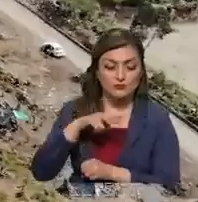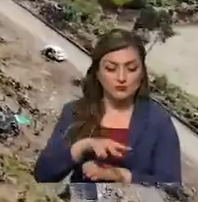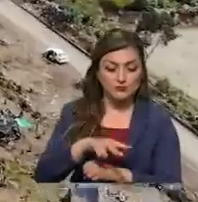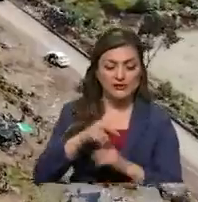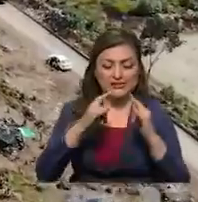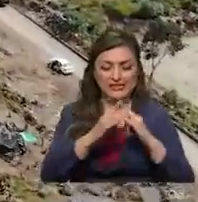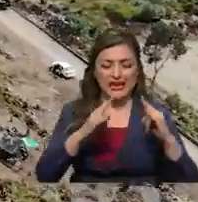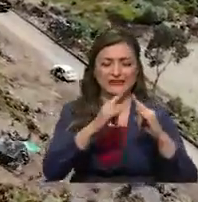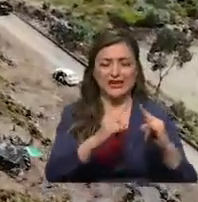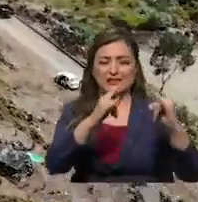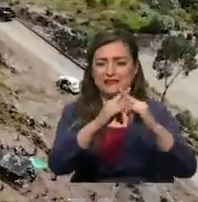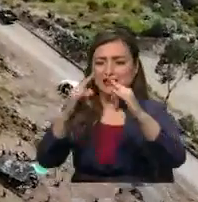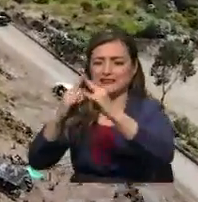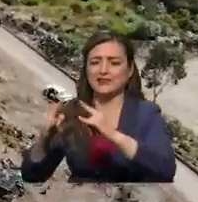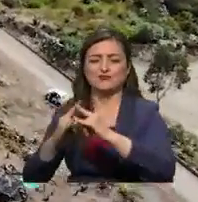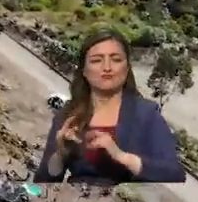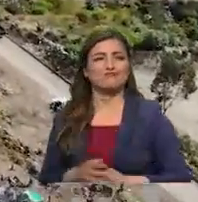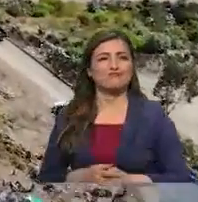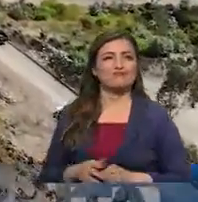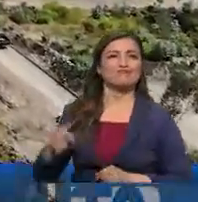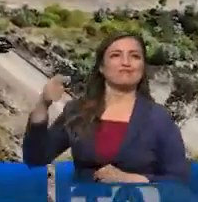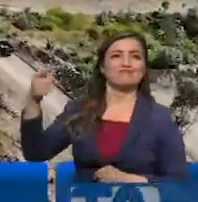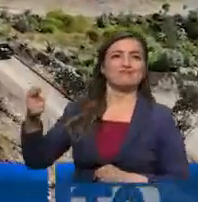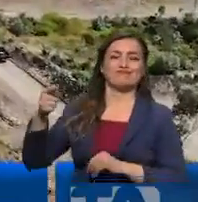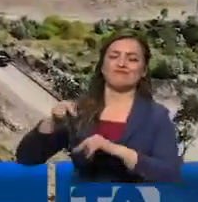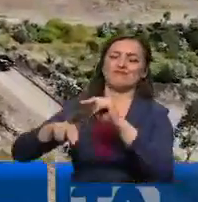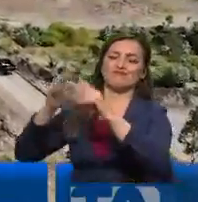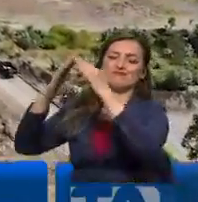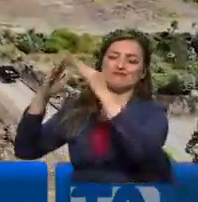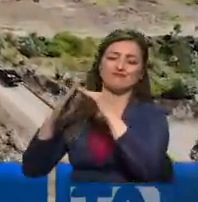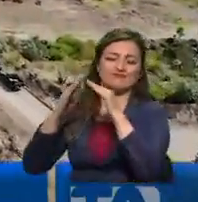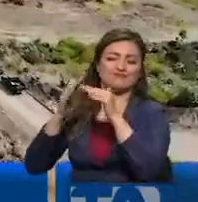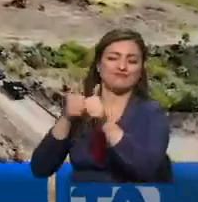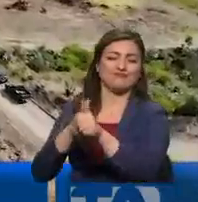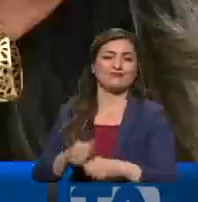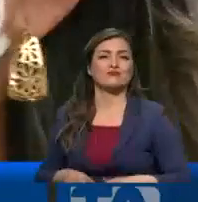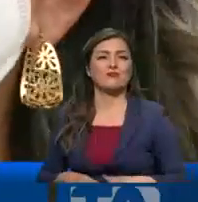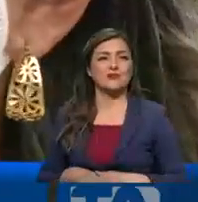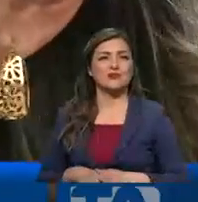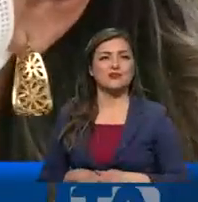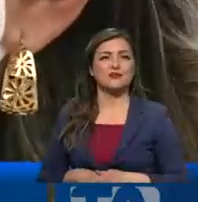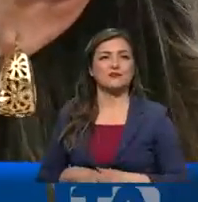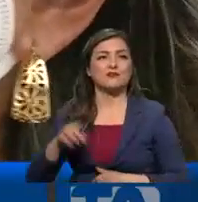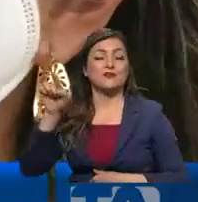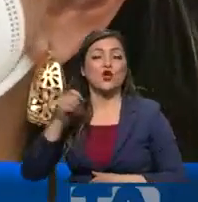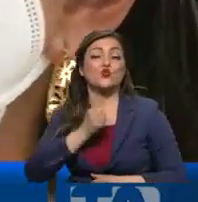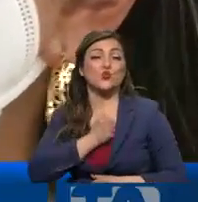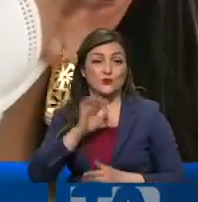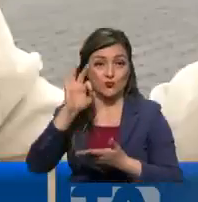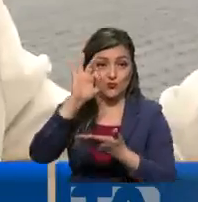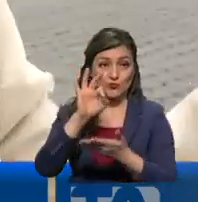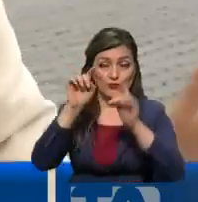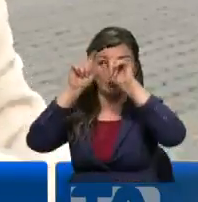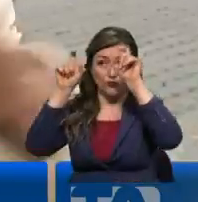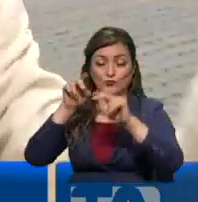y el contraste de las pequeñas casas construidas con plástico y los conjuntos habitacionales del sector. Según Sonia Costales, representante